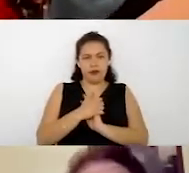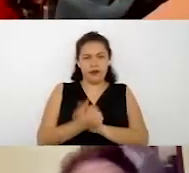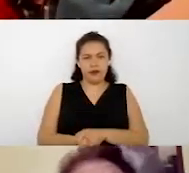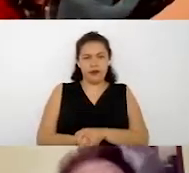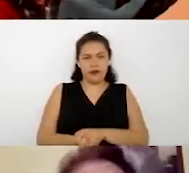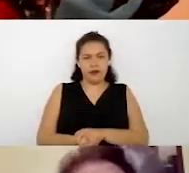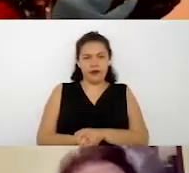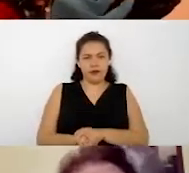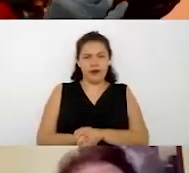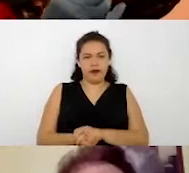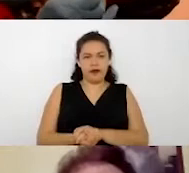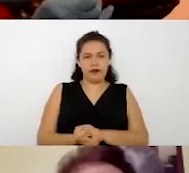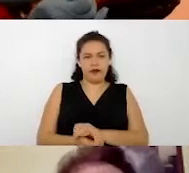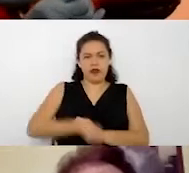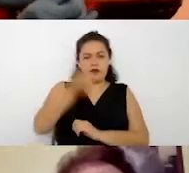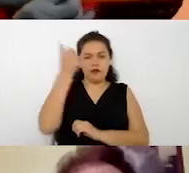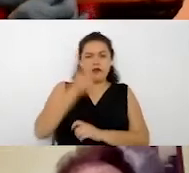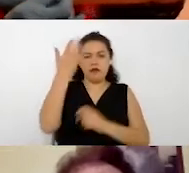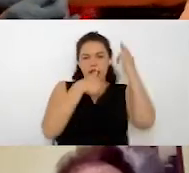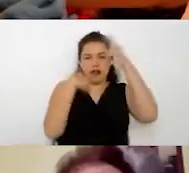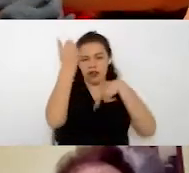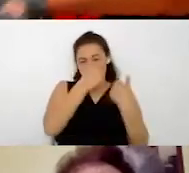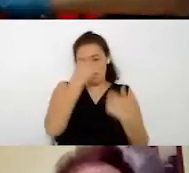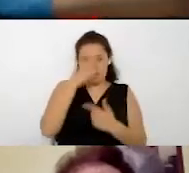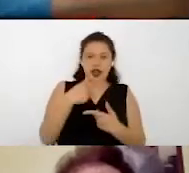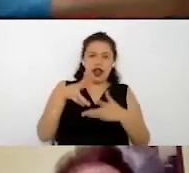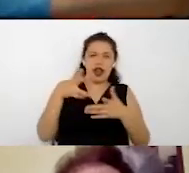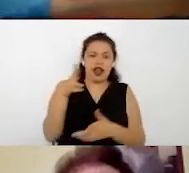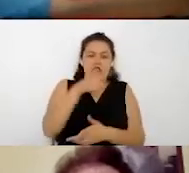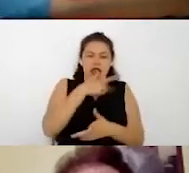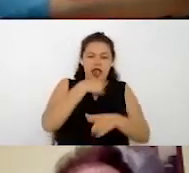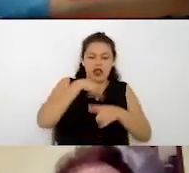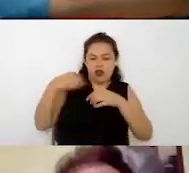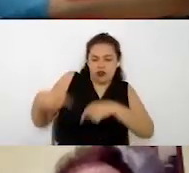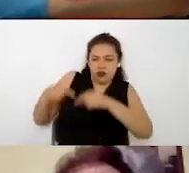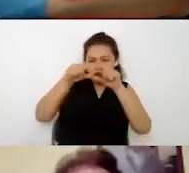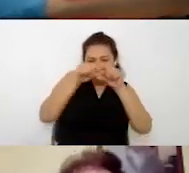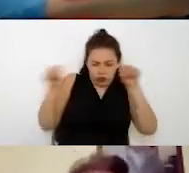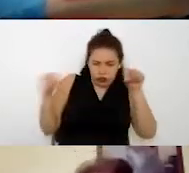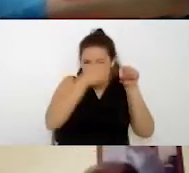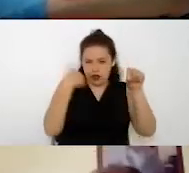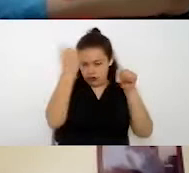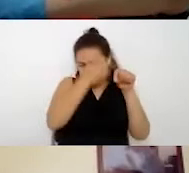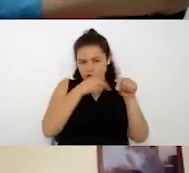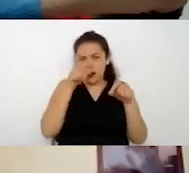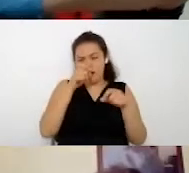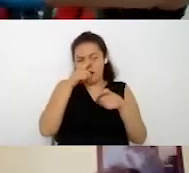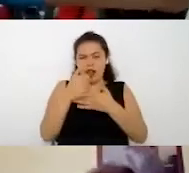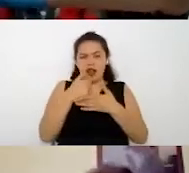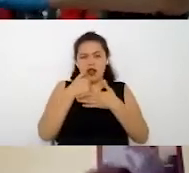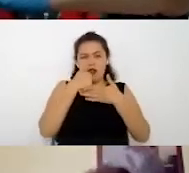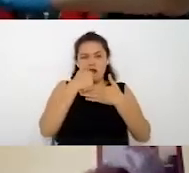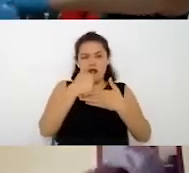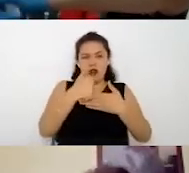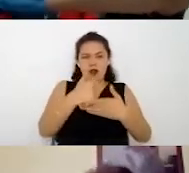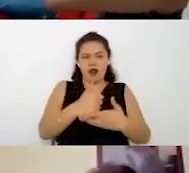Hago un primer barrido a un costado de la herida. ¿Ok? Esto me va a ayudar a limpiar un poco de